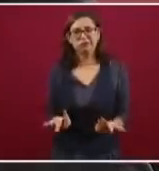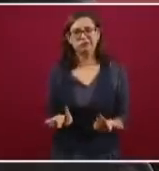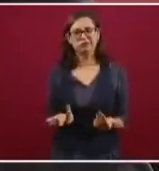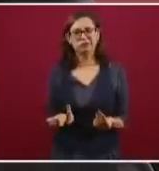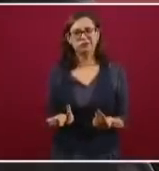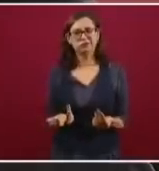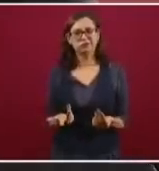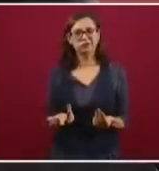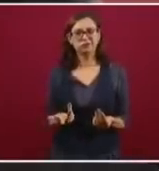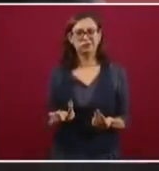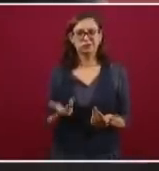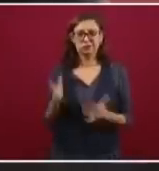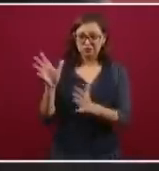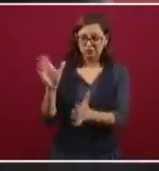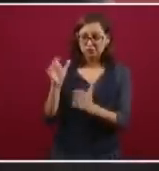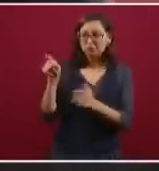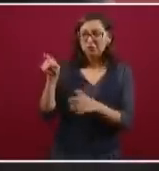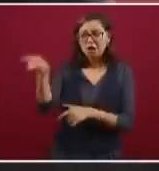en recursos.